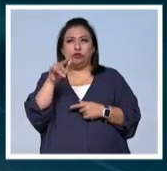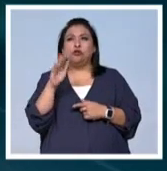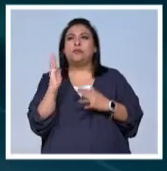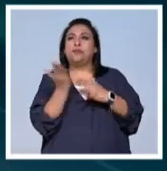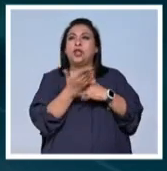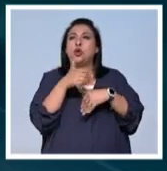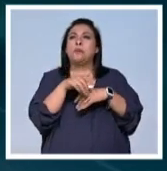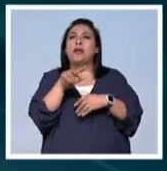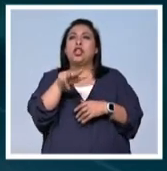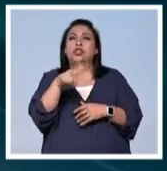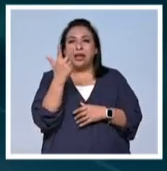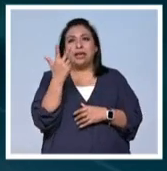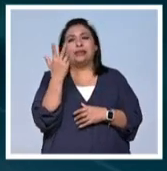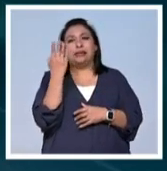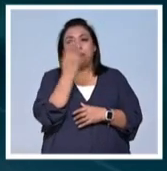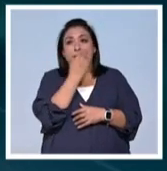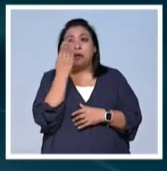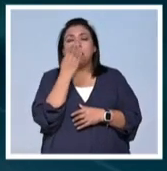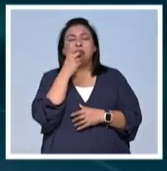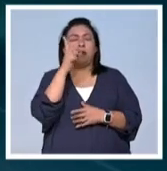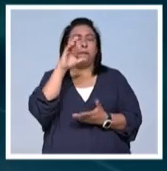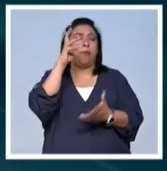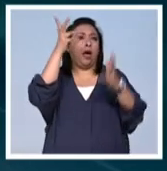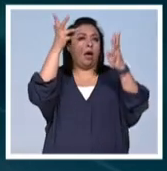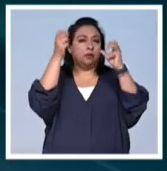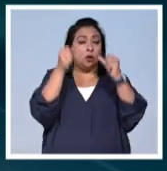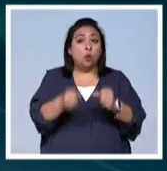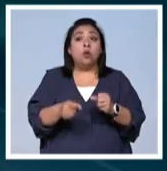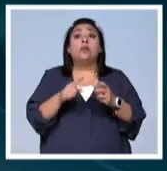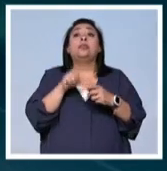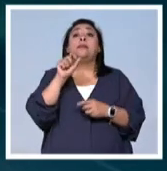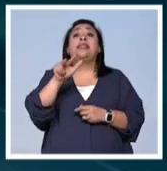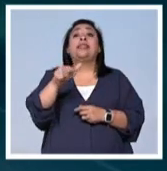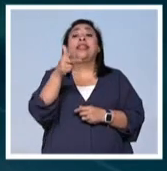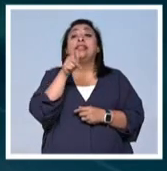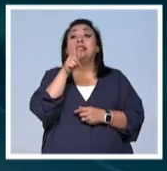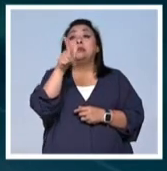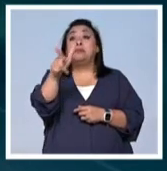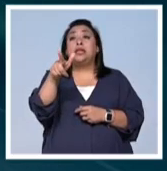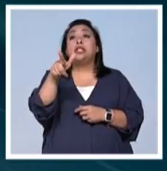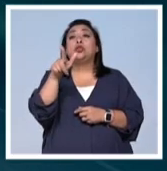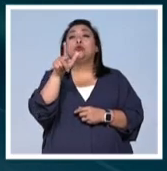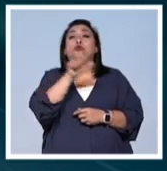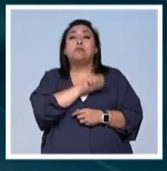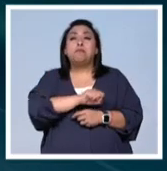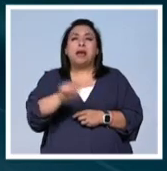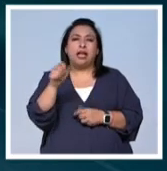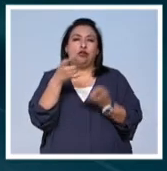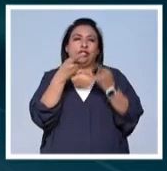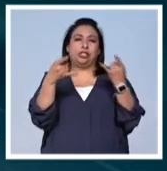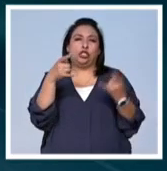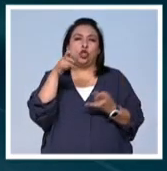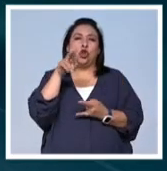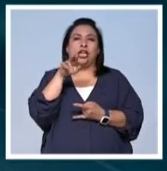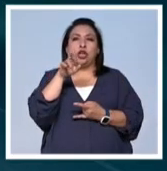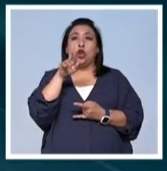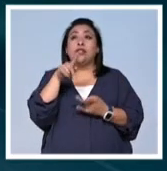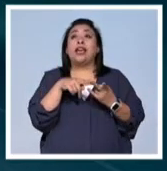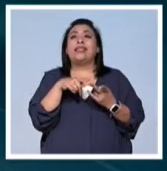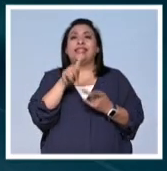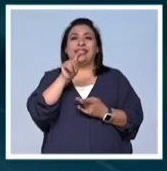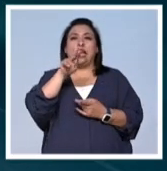13 de la Biblia vaticina el Apocalipsis además son 13 espíritus del mal ante las leyendas nórdicas y en el tarot